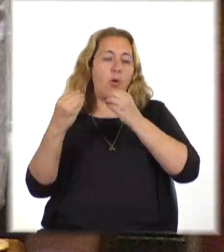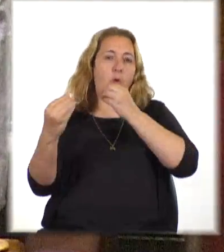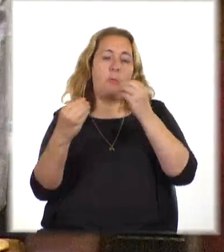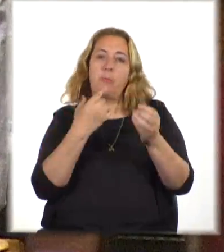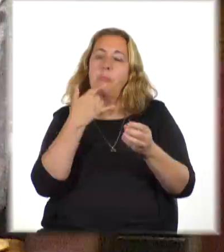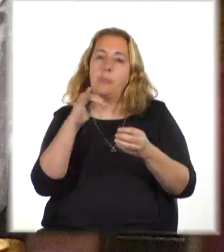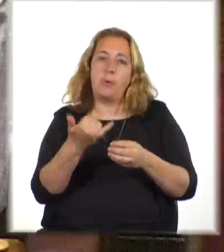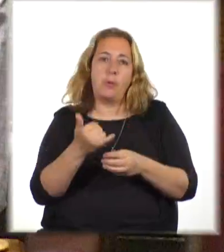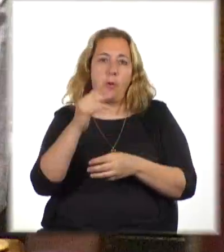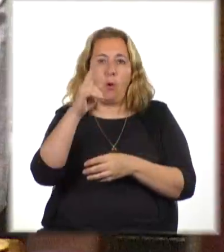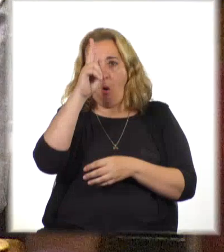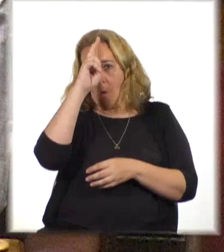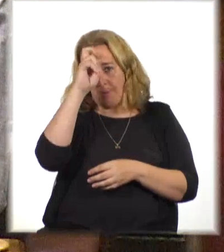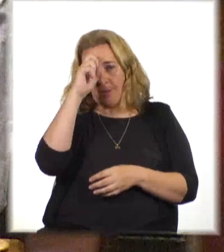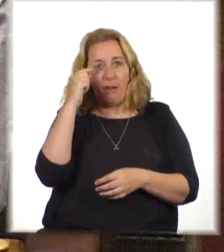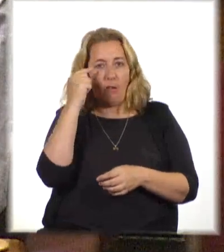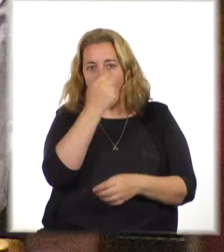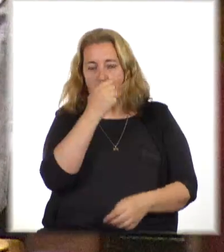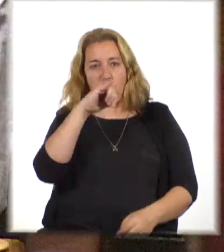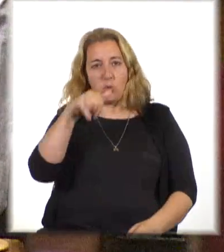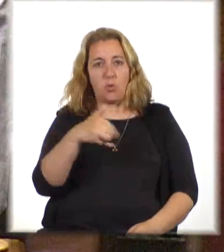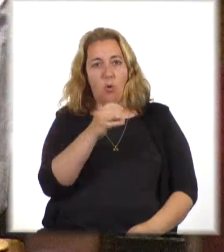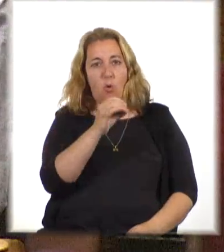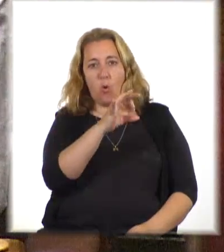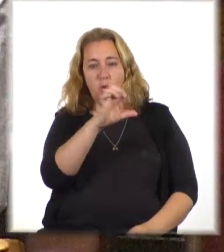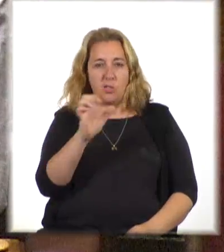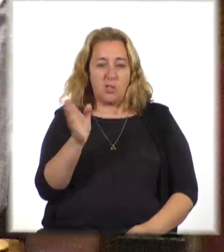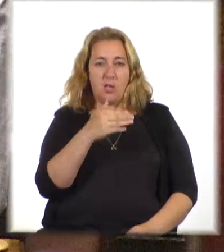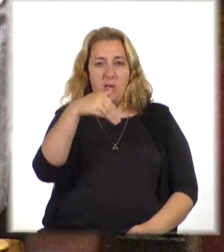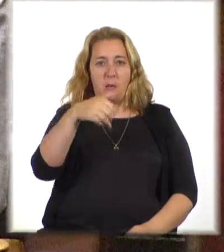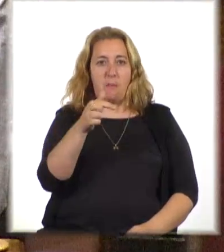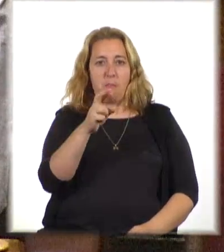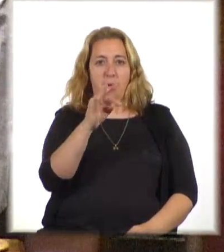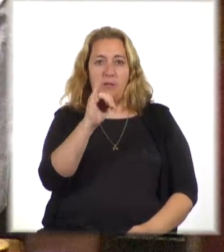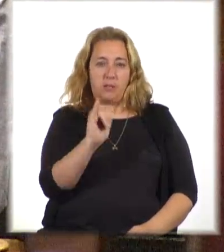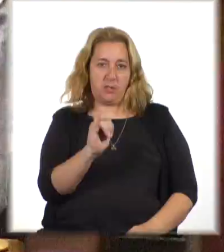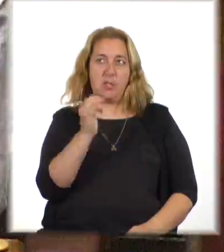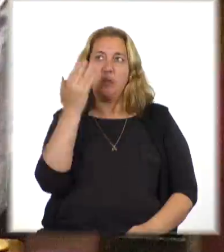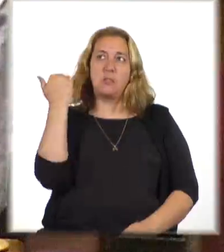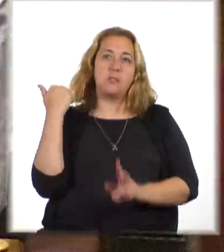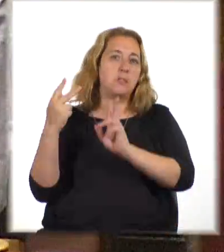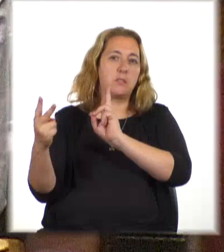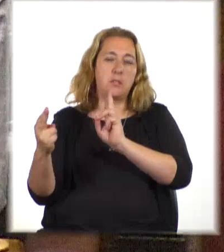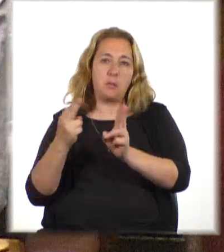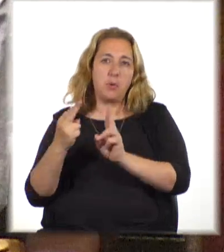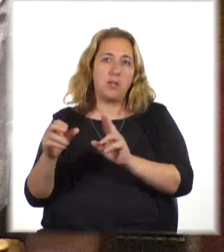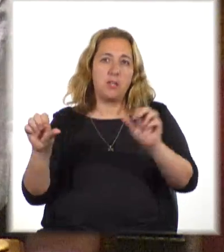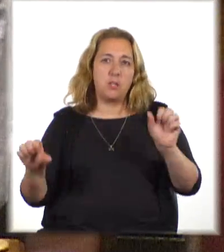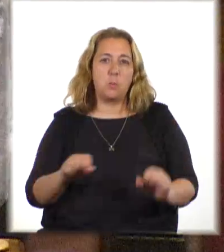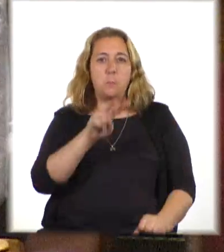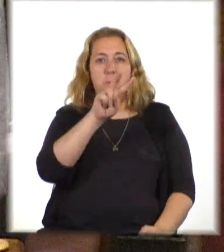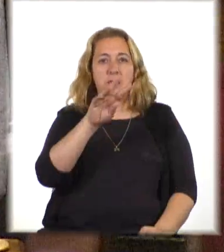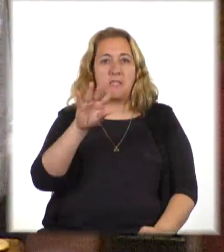ejemplo el hospital de ojos josé martí que en aquella época se habían realizado se llevaban realizadas 25